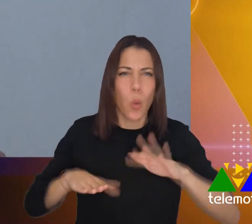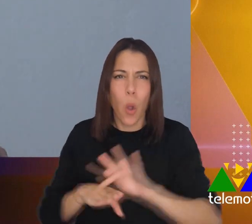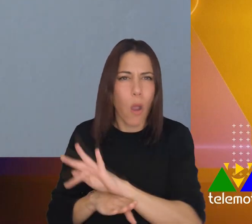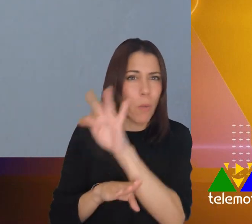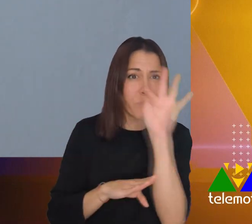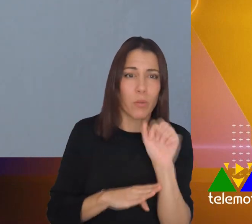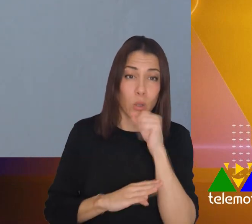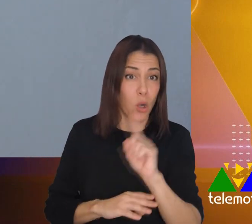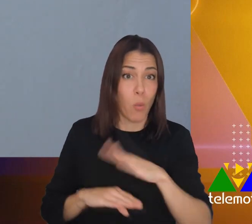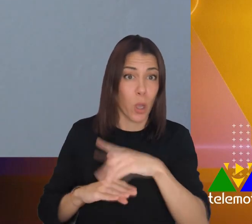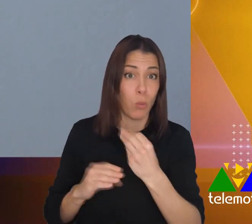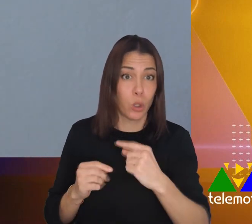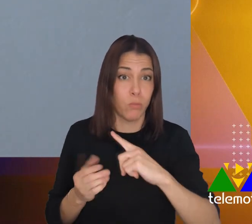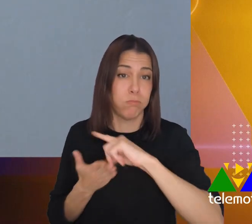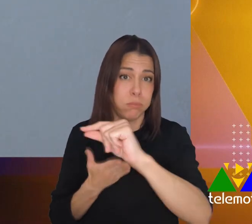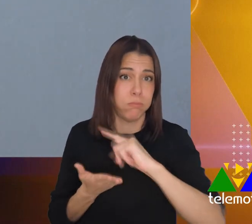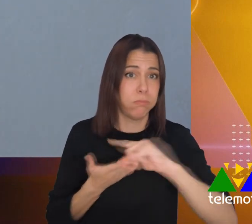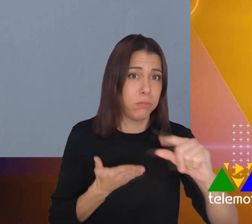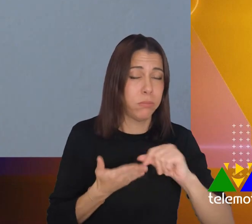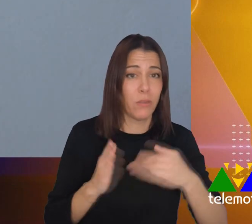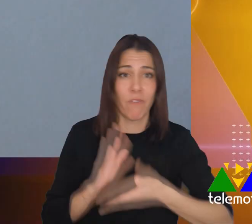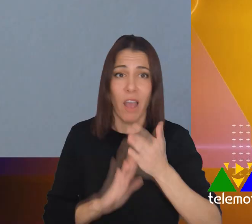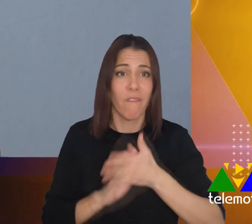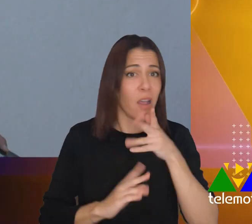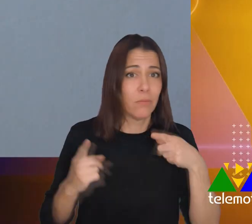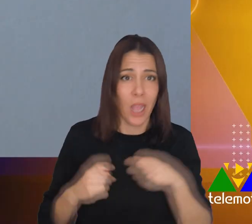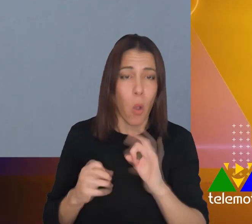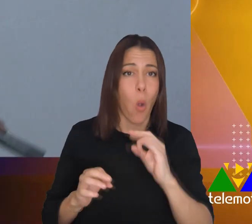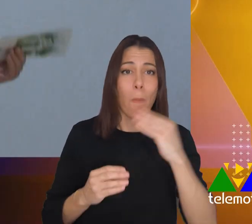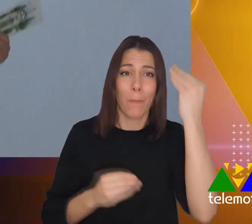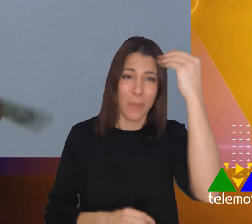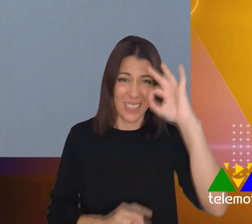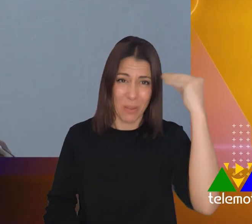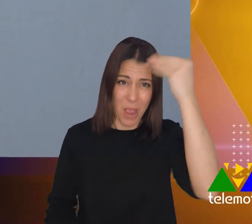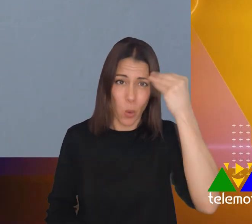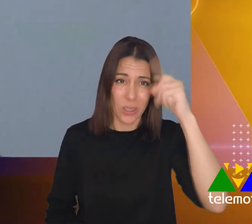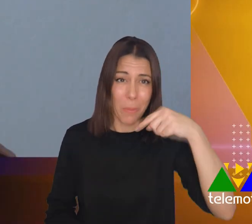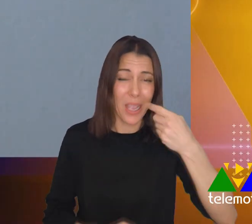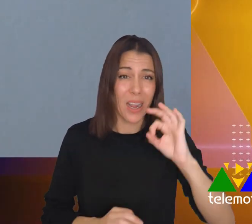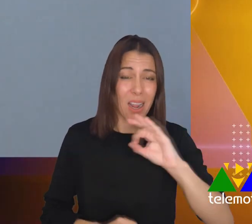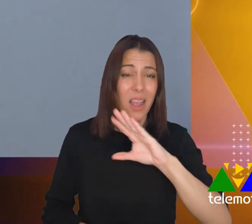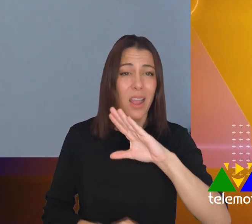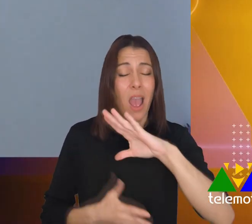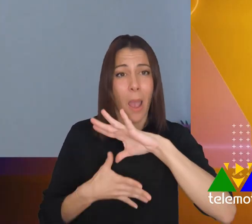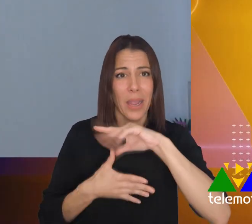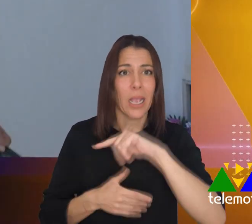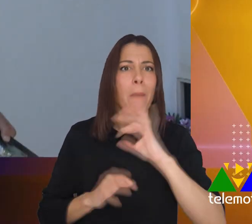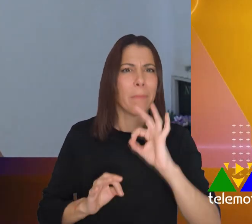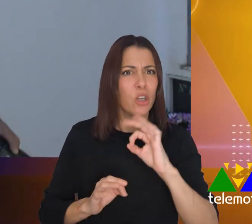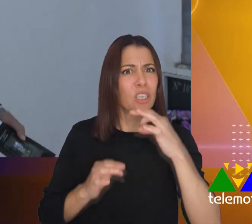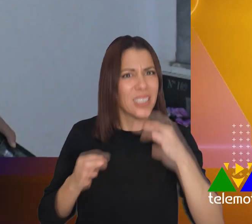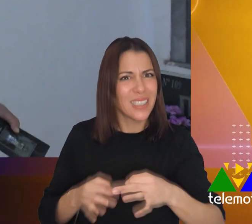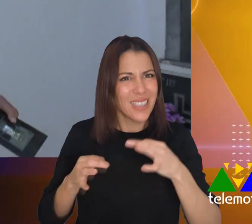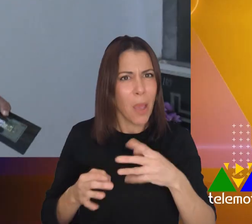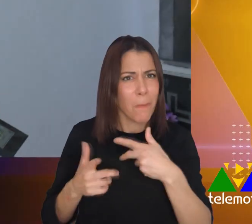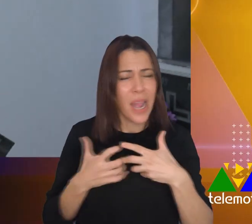como militar fueron desde Filipinas estar siempre fuera, claro, a Marruecos y América, pero Gaspar Esteva Rabasa, que estuvo peleando por la